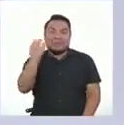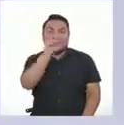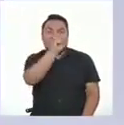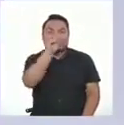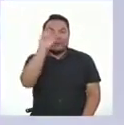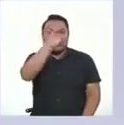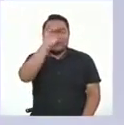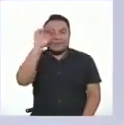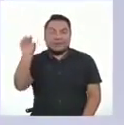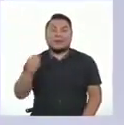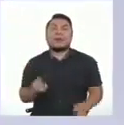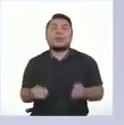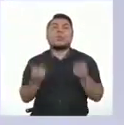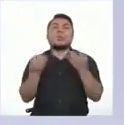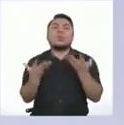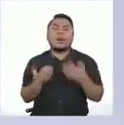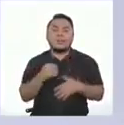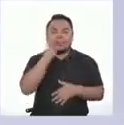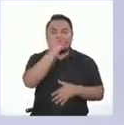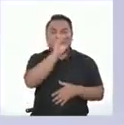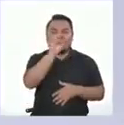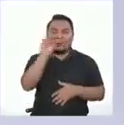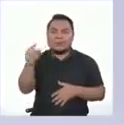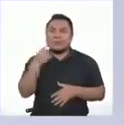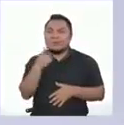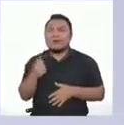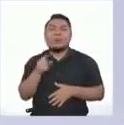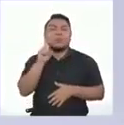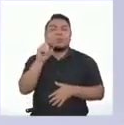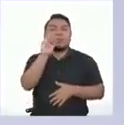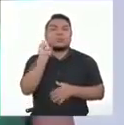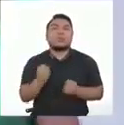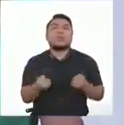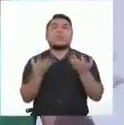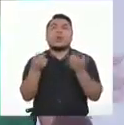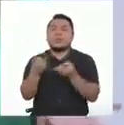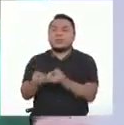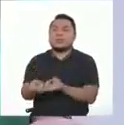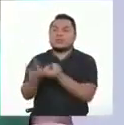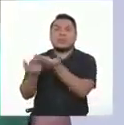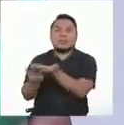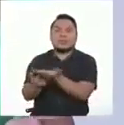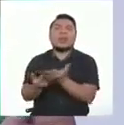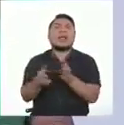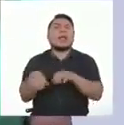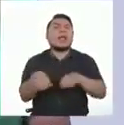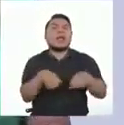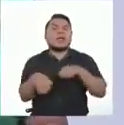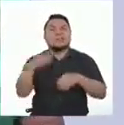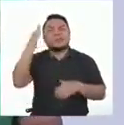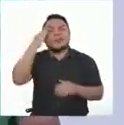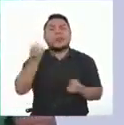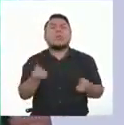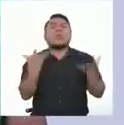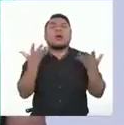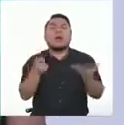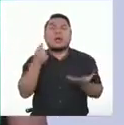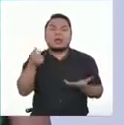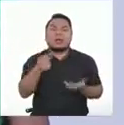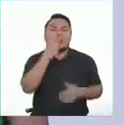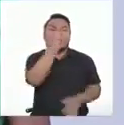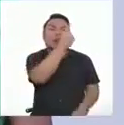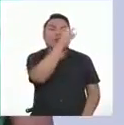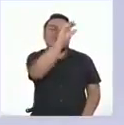gramos equivale un cuadradito, que es el 1%? ¿Qué podríamos hacer para saber cuánto vale